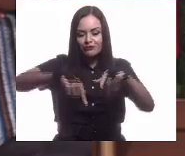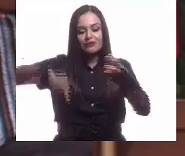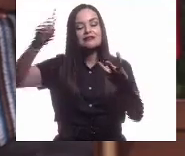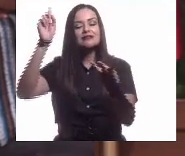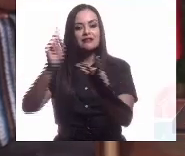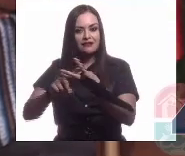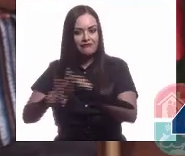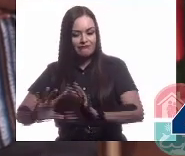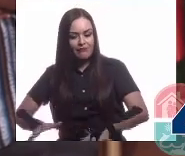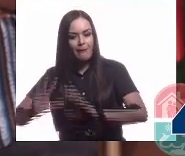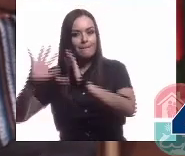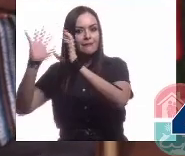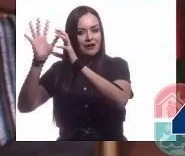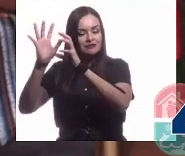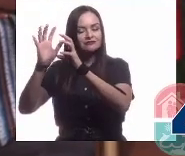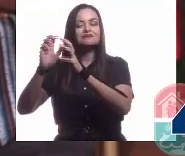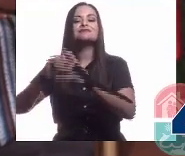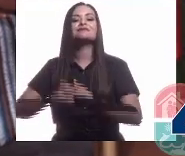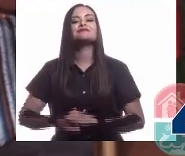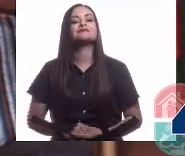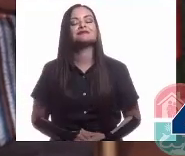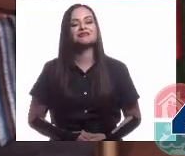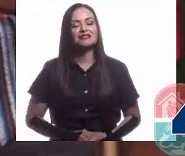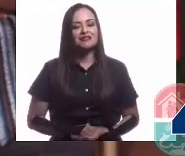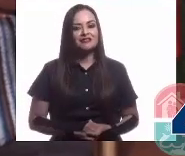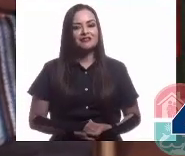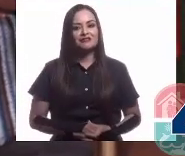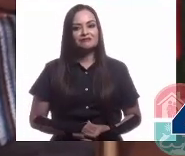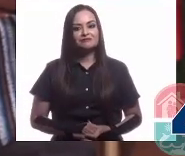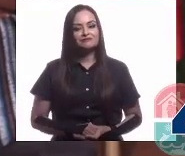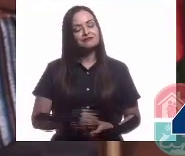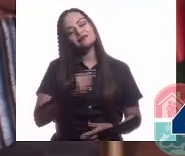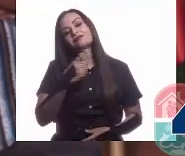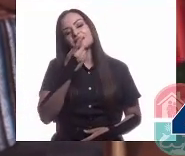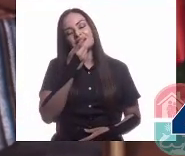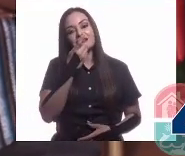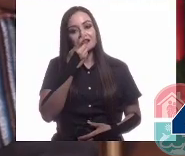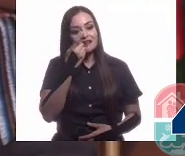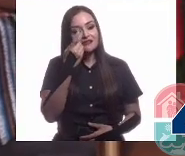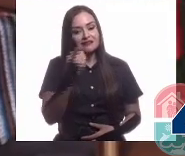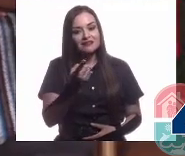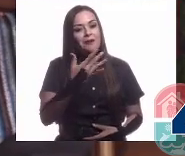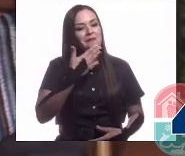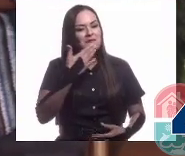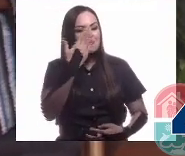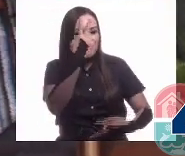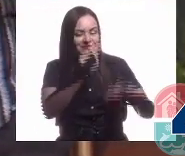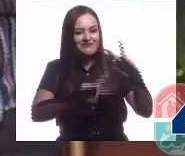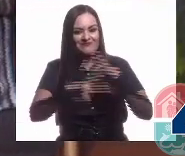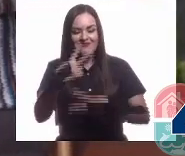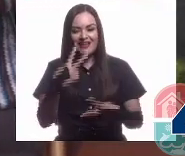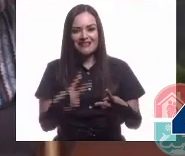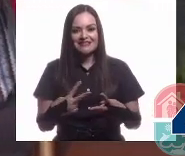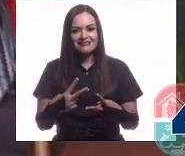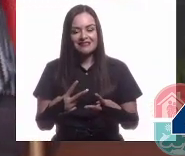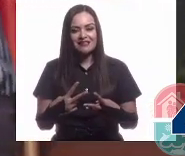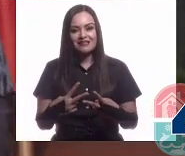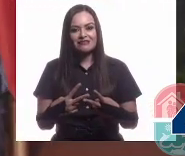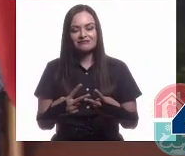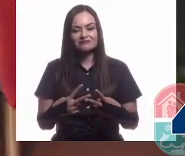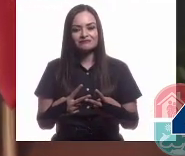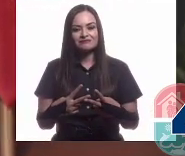un equipo de básquetbol. Y yo quisiera, amigas y amigos, pedirles que diéramos la bienvenida de manera